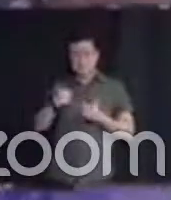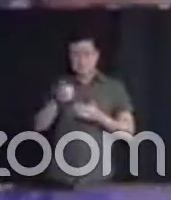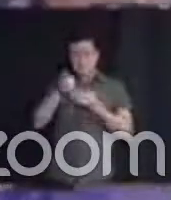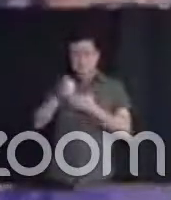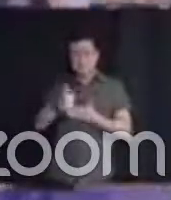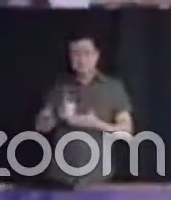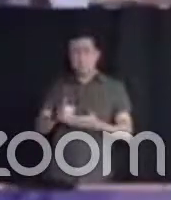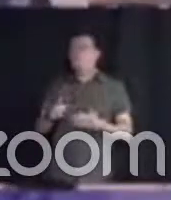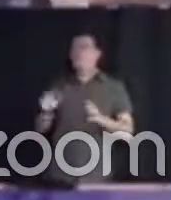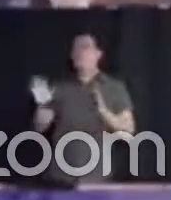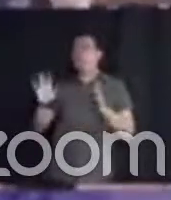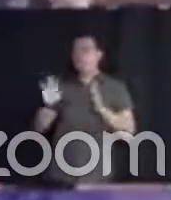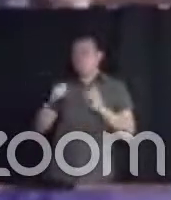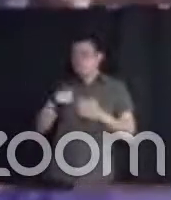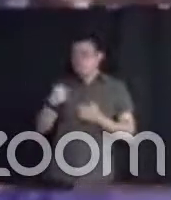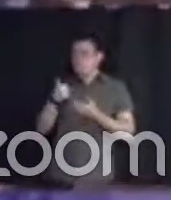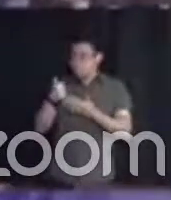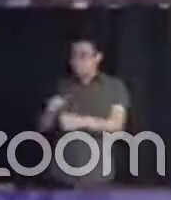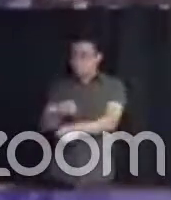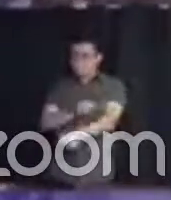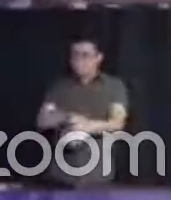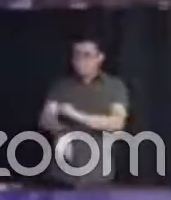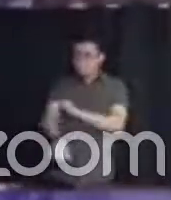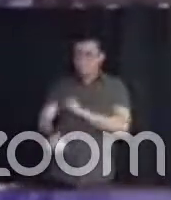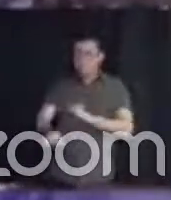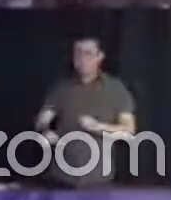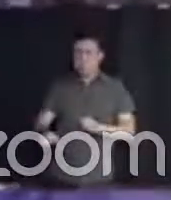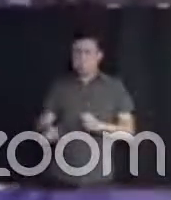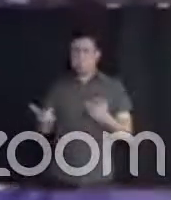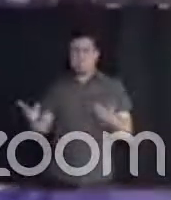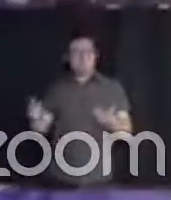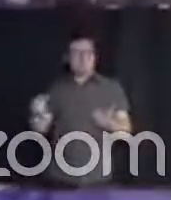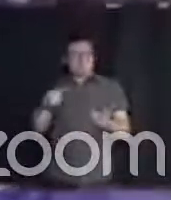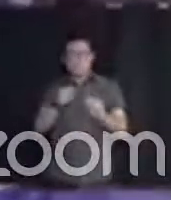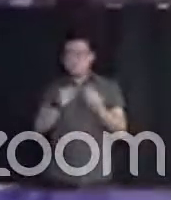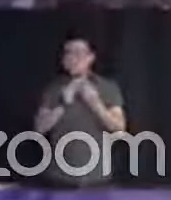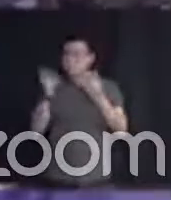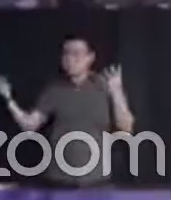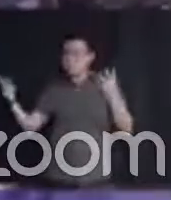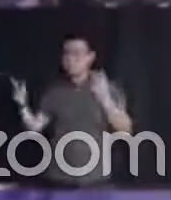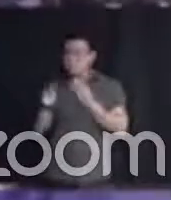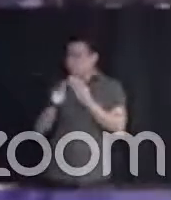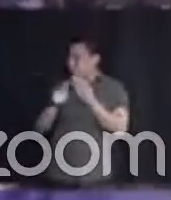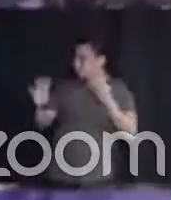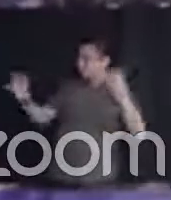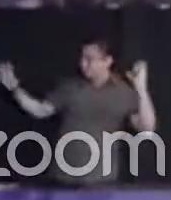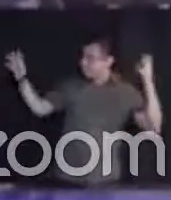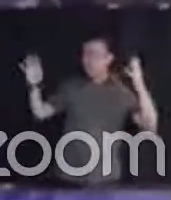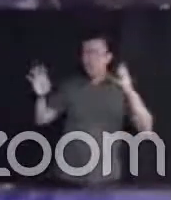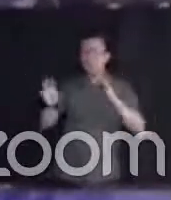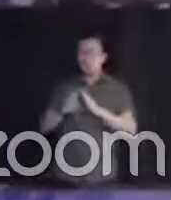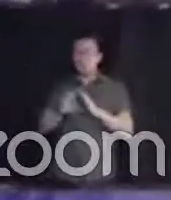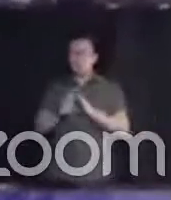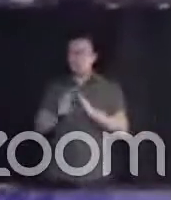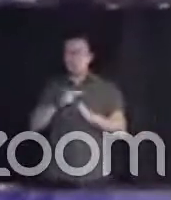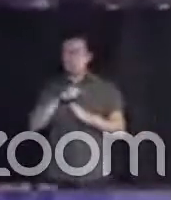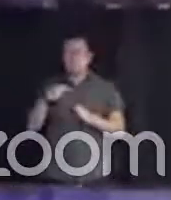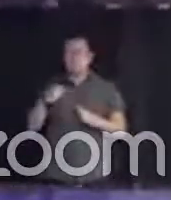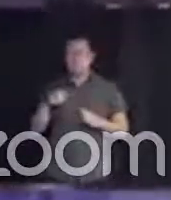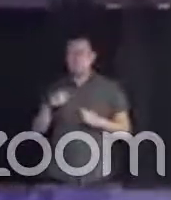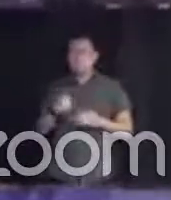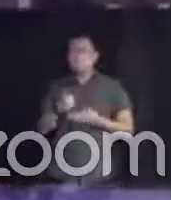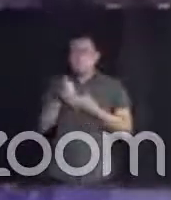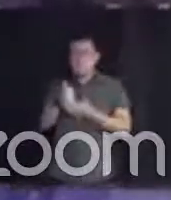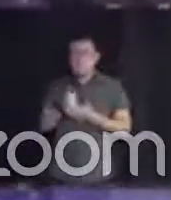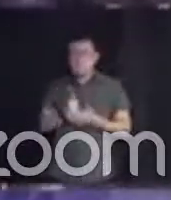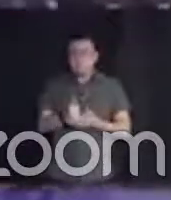No, ¿cómo crees? Amigo, alguien tiene que solucionar esto, le dije. Y nos pusimos a hacer pedidos, Rocío,